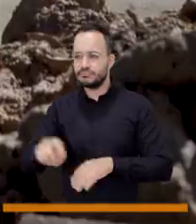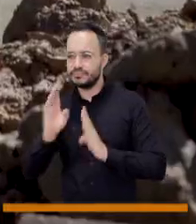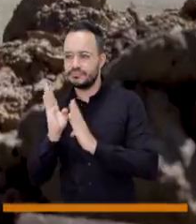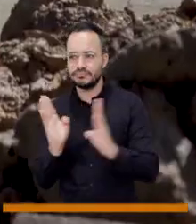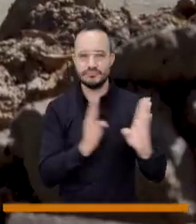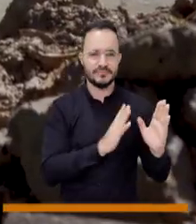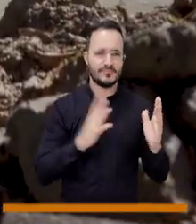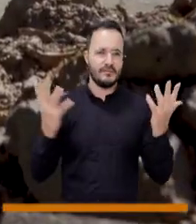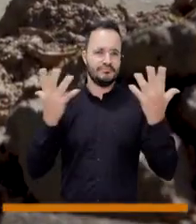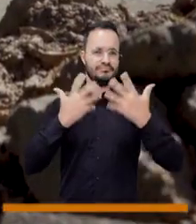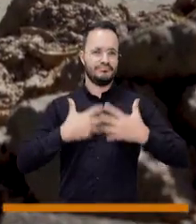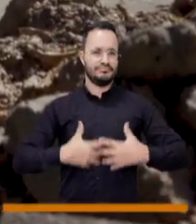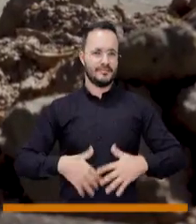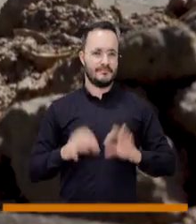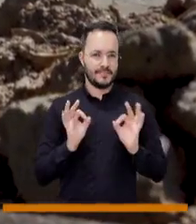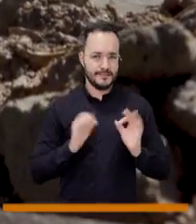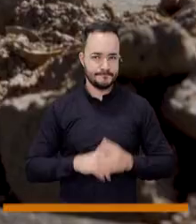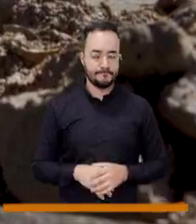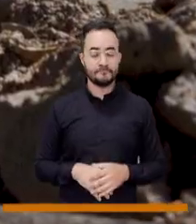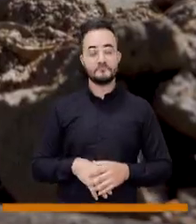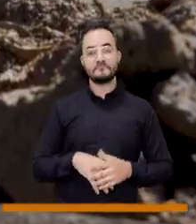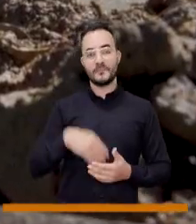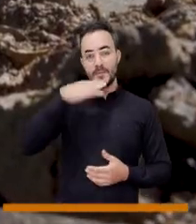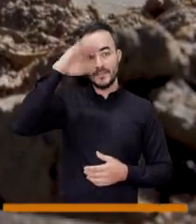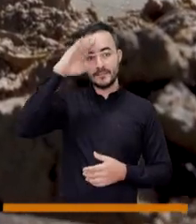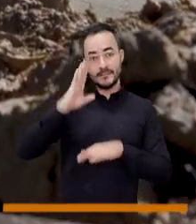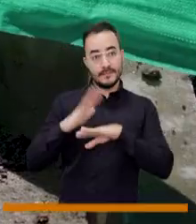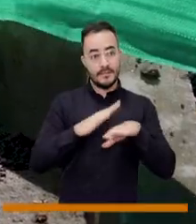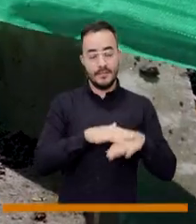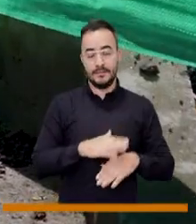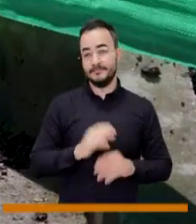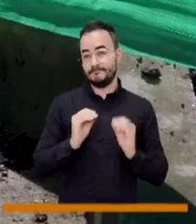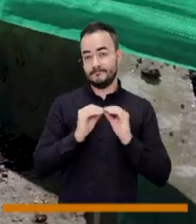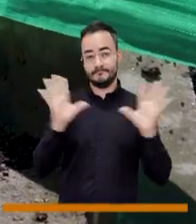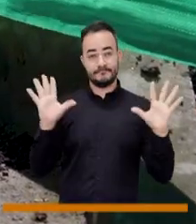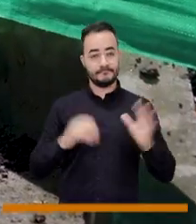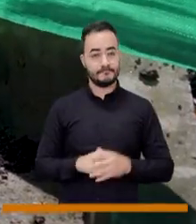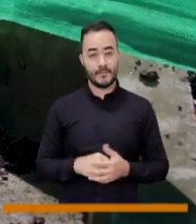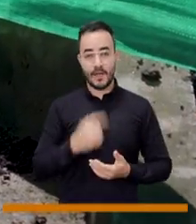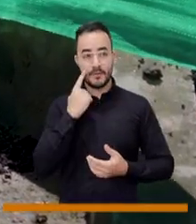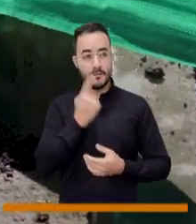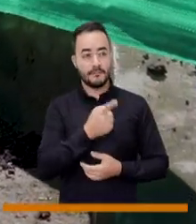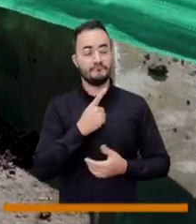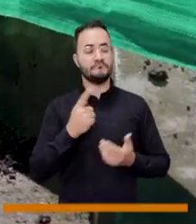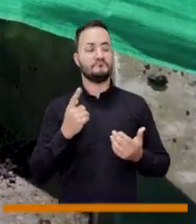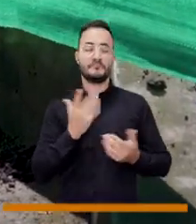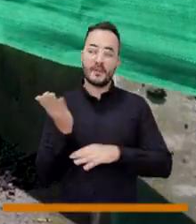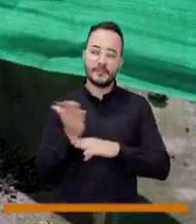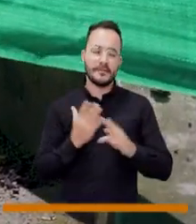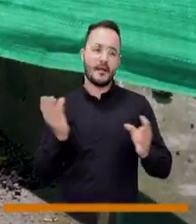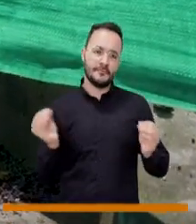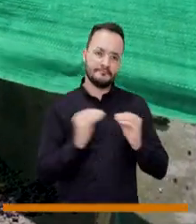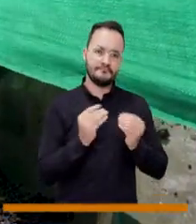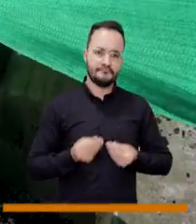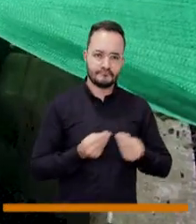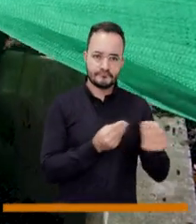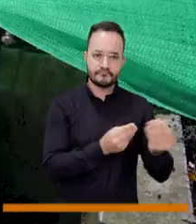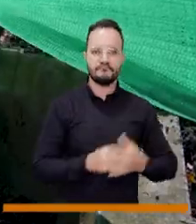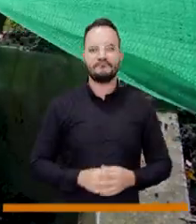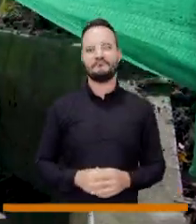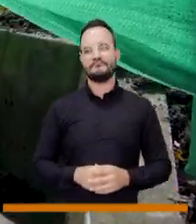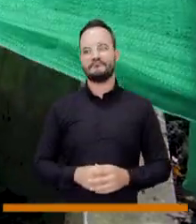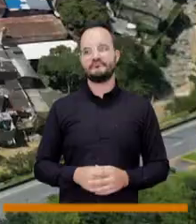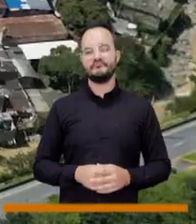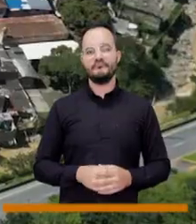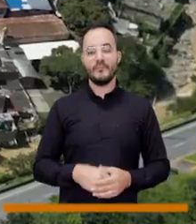e intervenir tantas necesidades que se tienen en ambos sectores. En el caso de Medellín no podemos negar que aunque se aprobaron vigencias